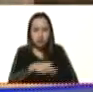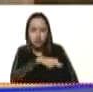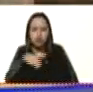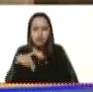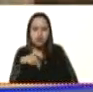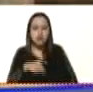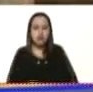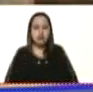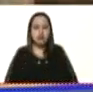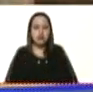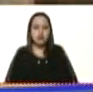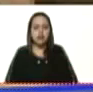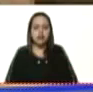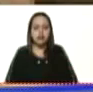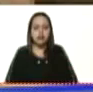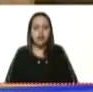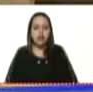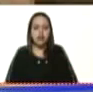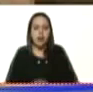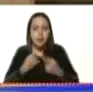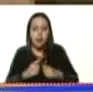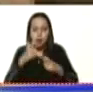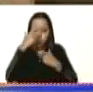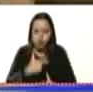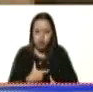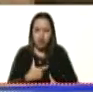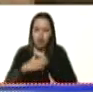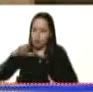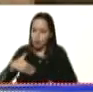el ser que seremos